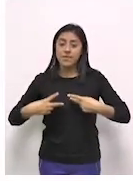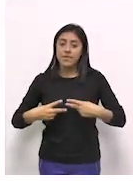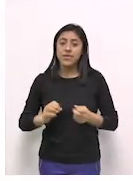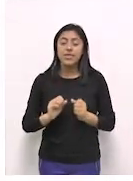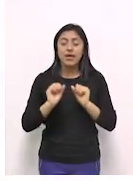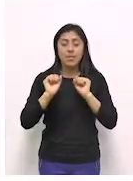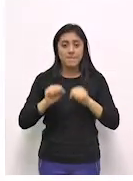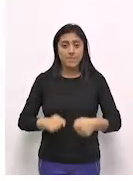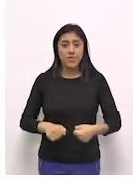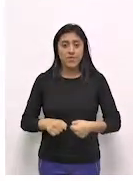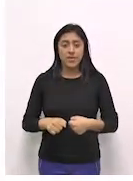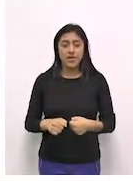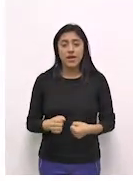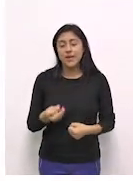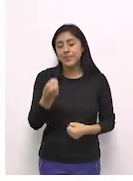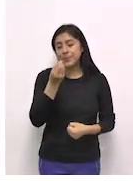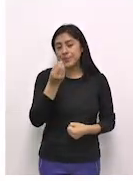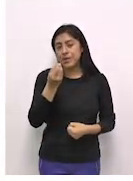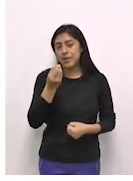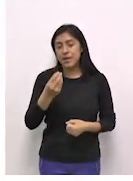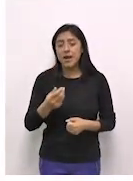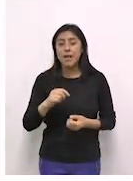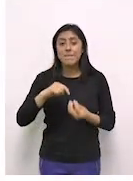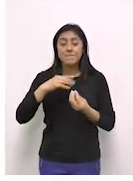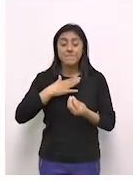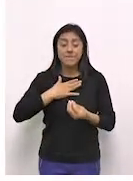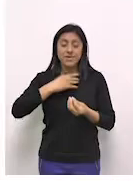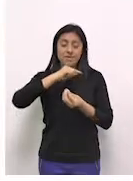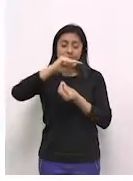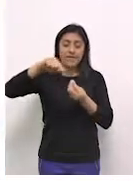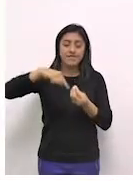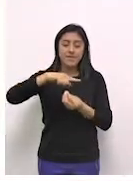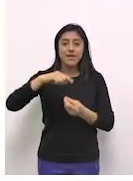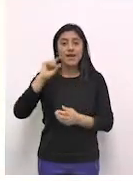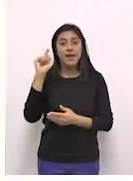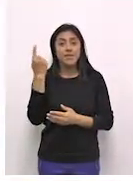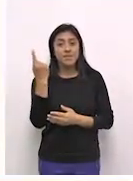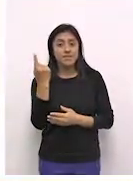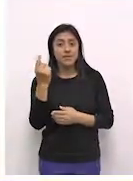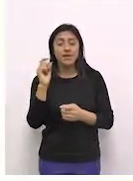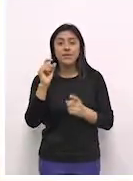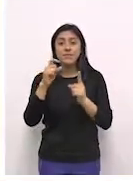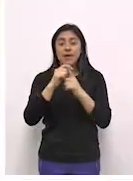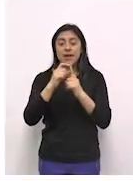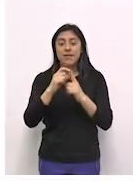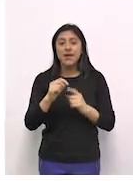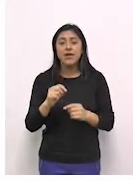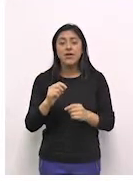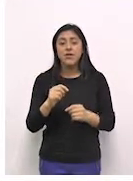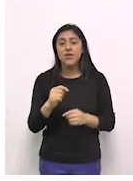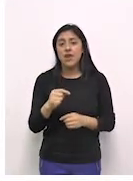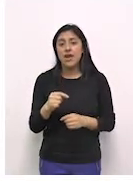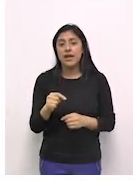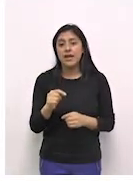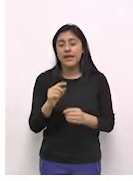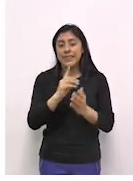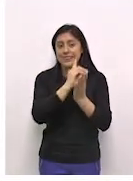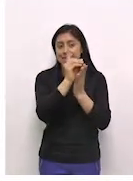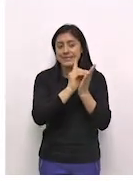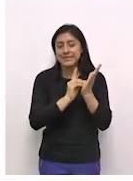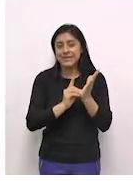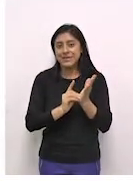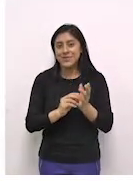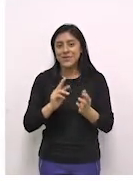vida y poder, más que todo, mantener a mi familia. La primera sería responsabilidad,